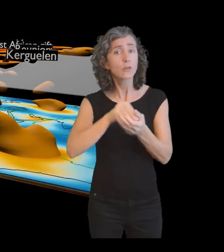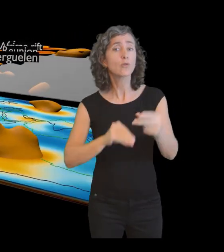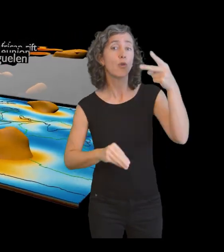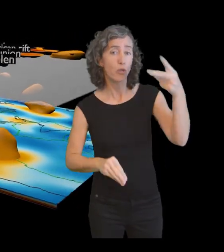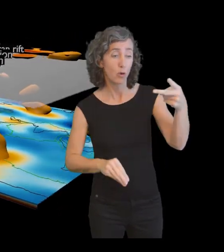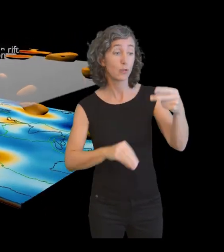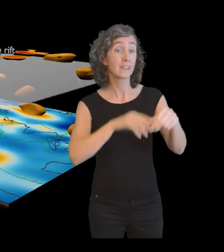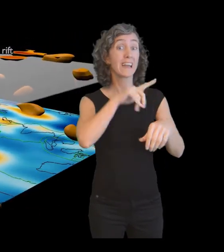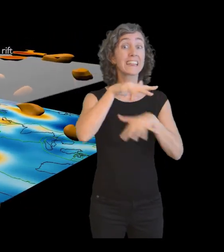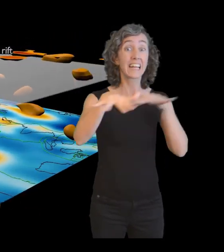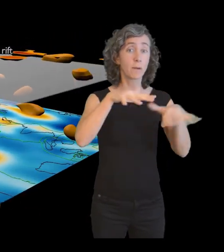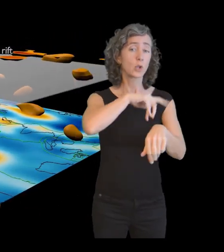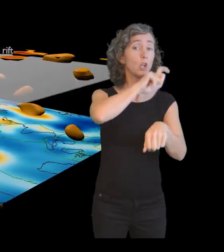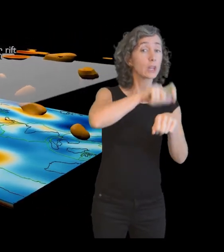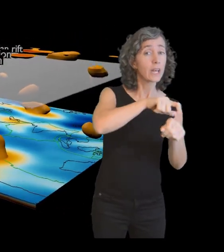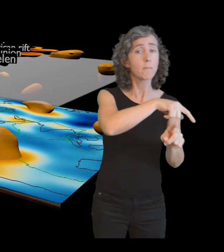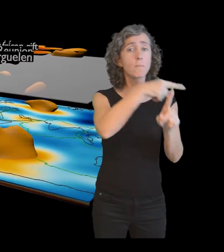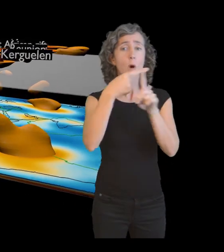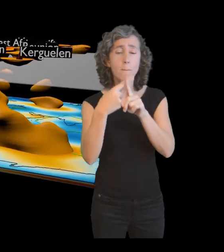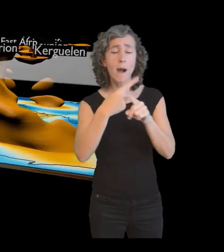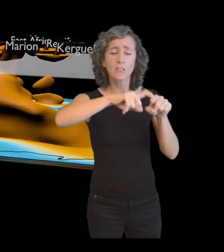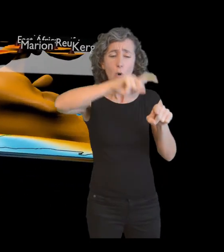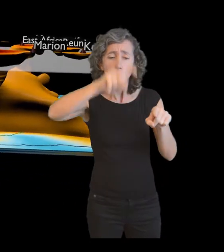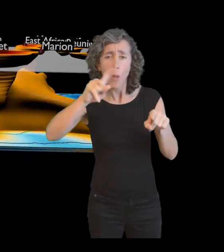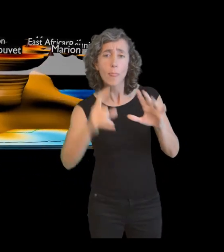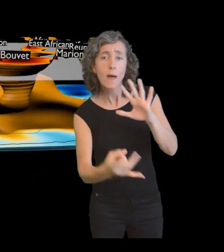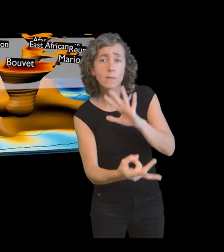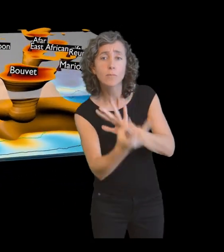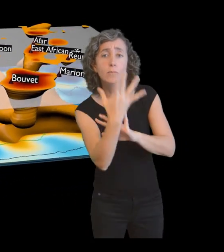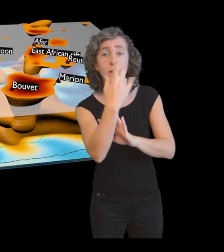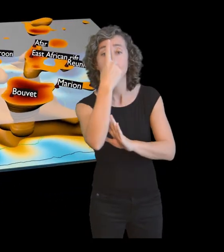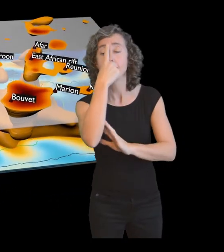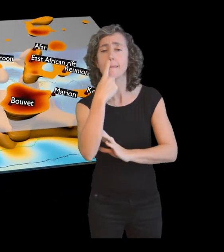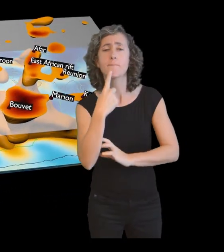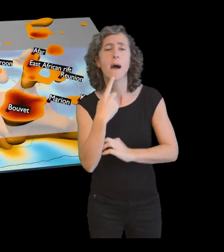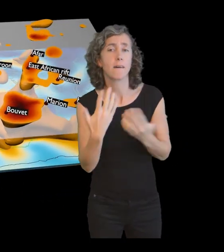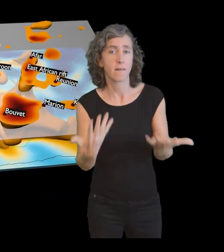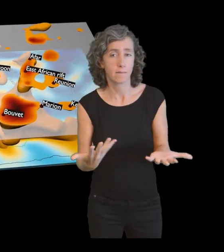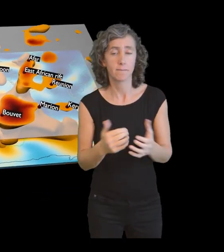e traxectorias tomadas polas ondas sísmicas ao atravesar